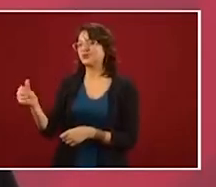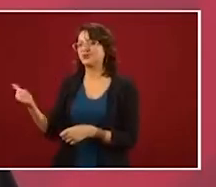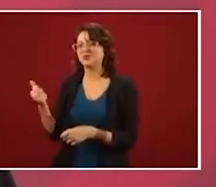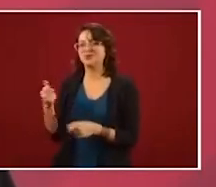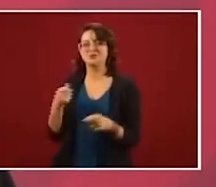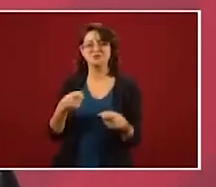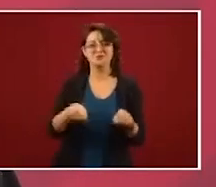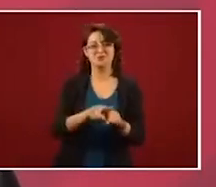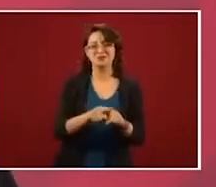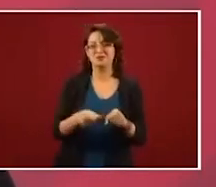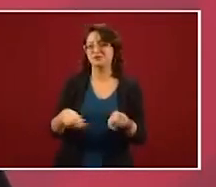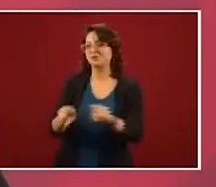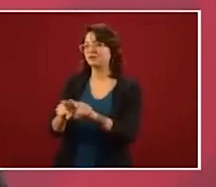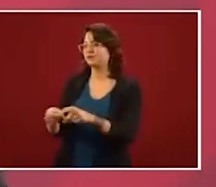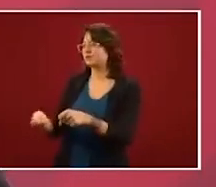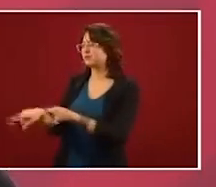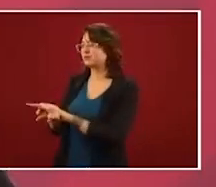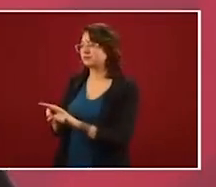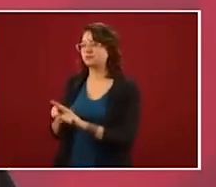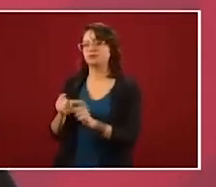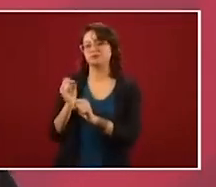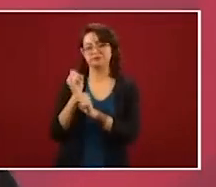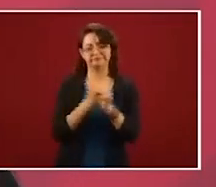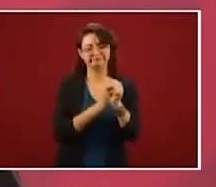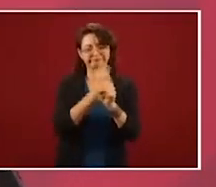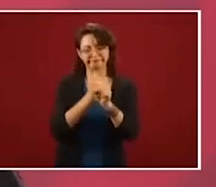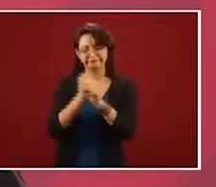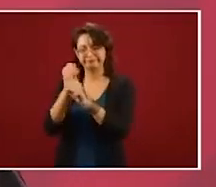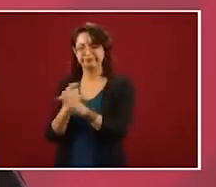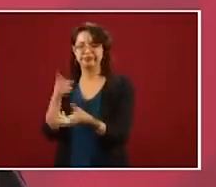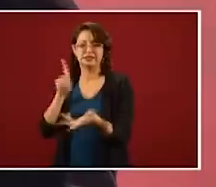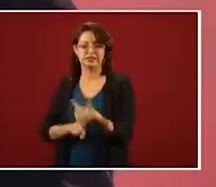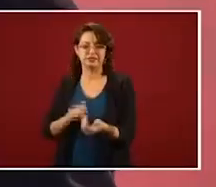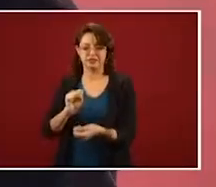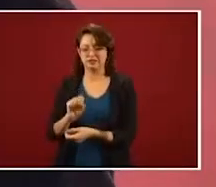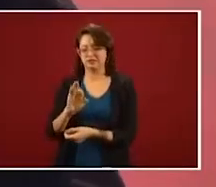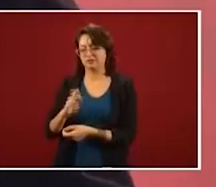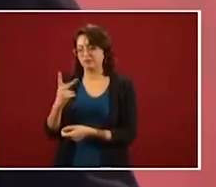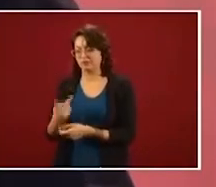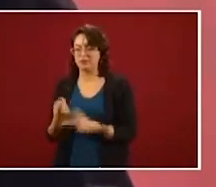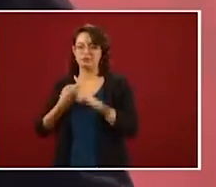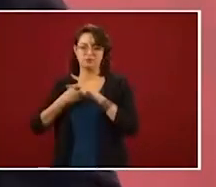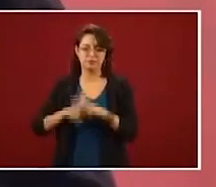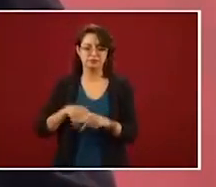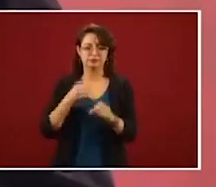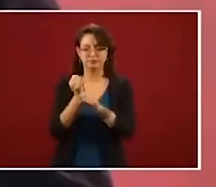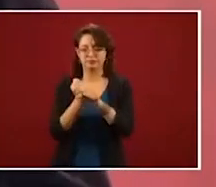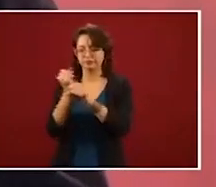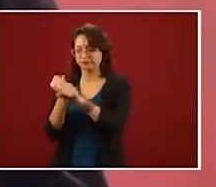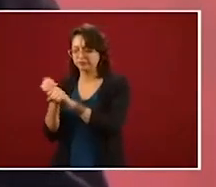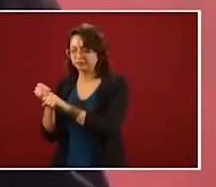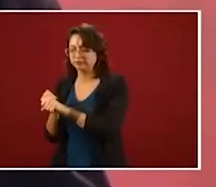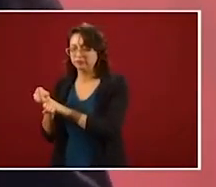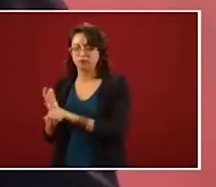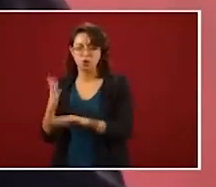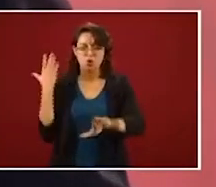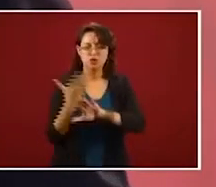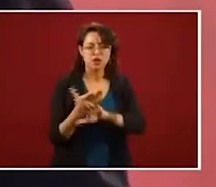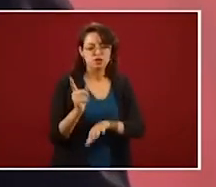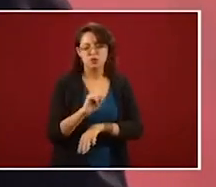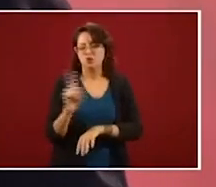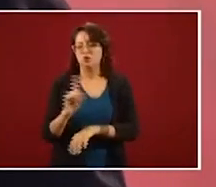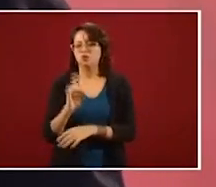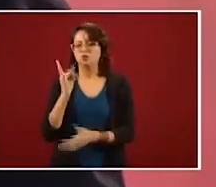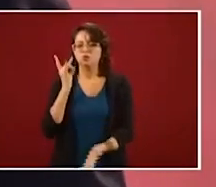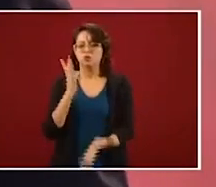que tenemos en la Secretaría de la Función Pública, no solamente contra, o bueno, no, no contra, pero investigando no solamente a